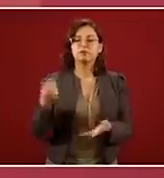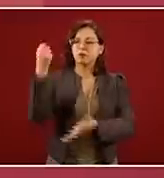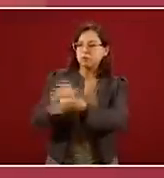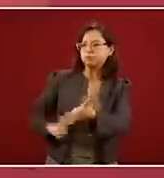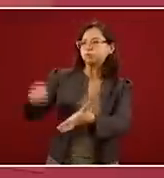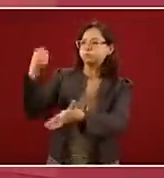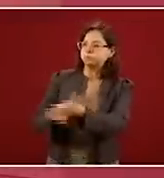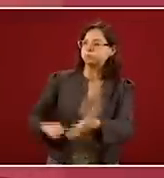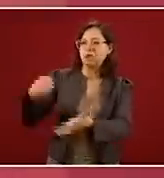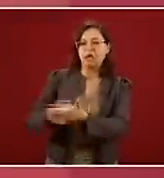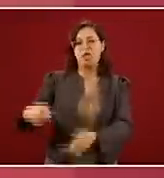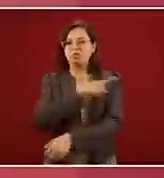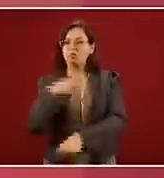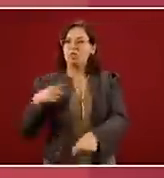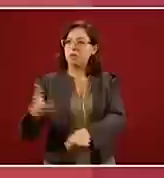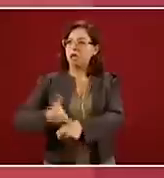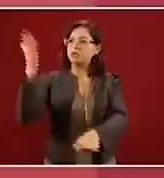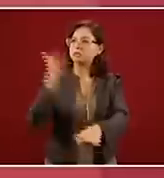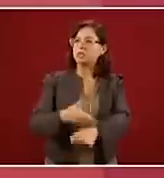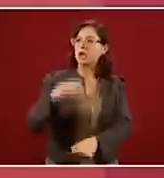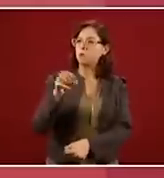exigiendo que se castigue a Moreira.